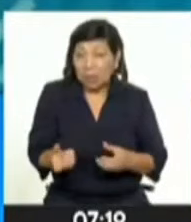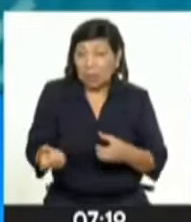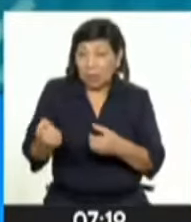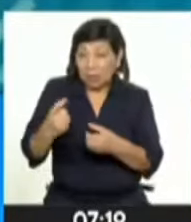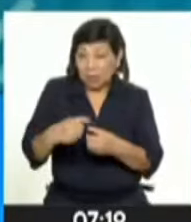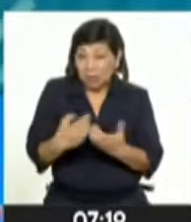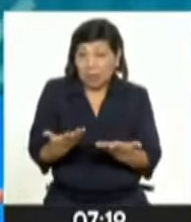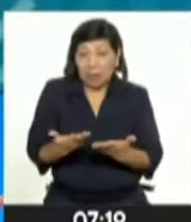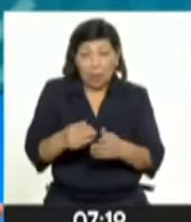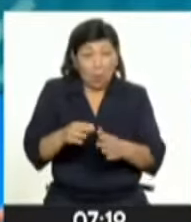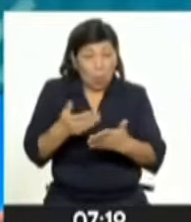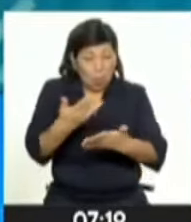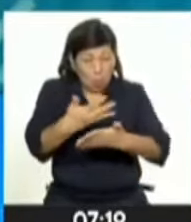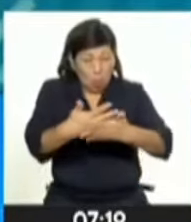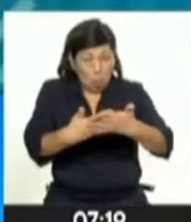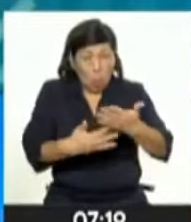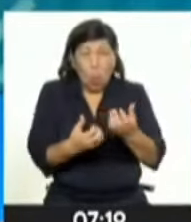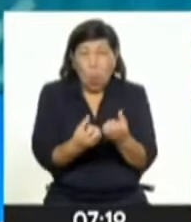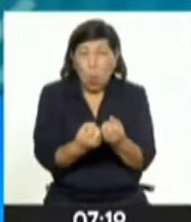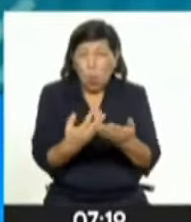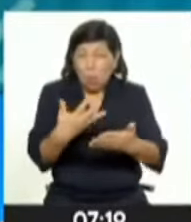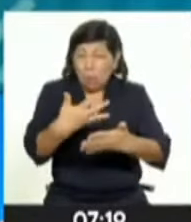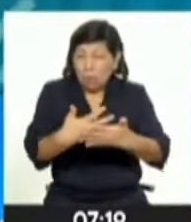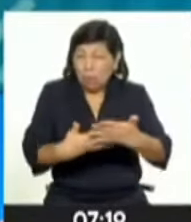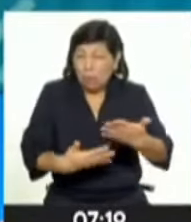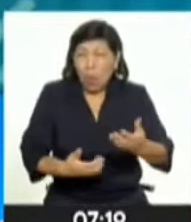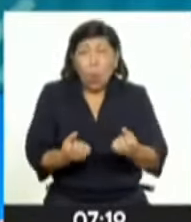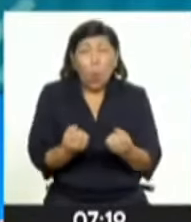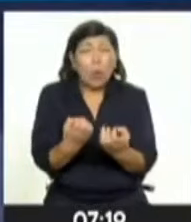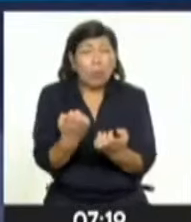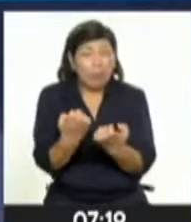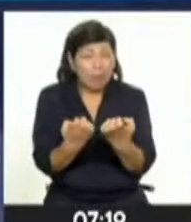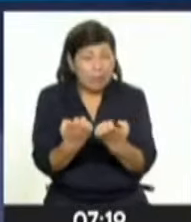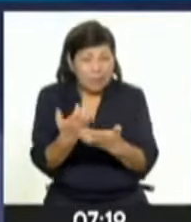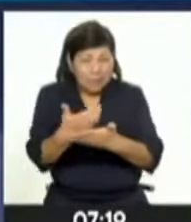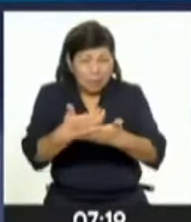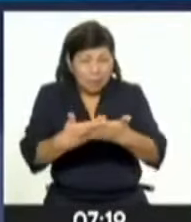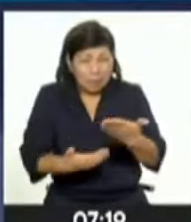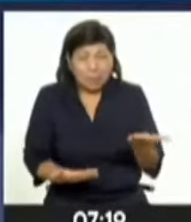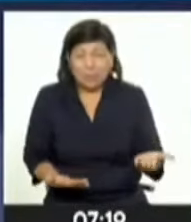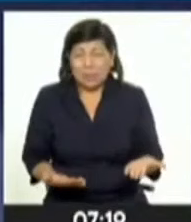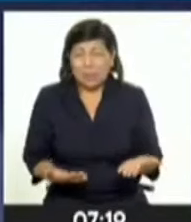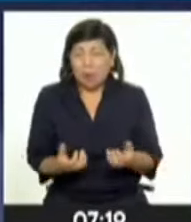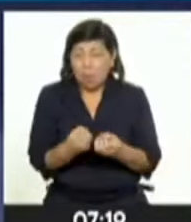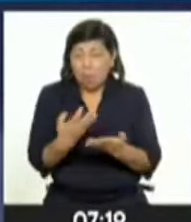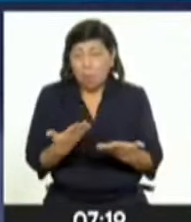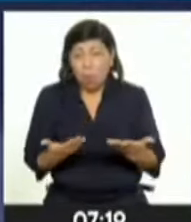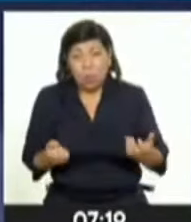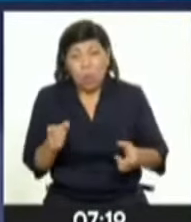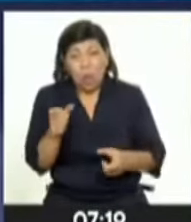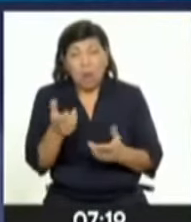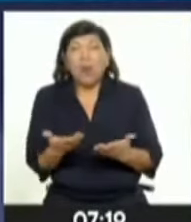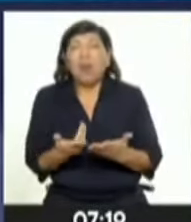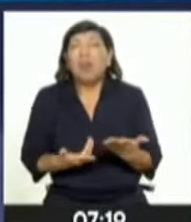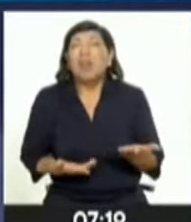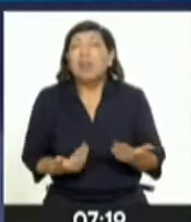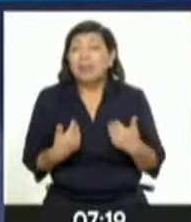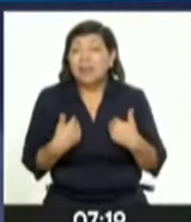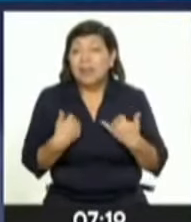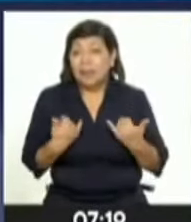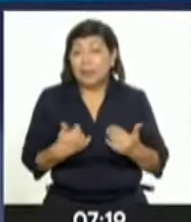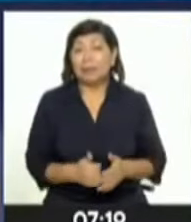parte de estas largas cifras, formar parte de las estadísticas finalmente de actos de violencia? ¿Qué resultados se